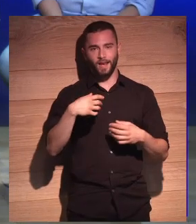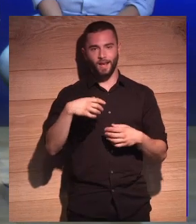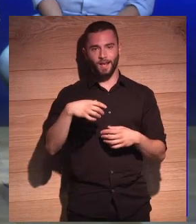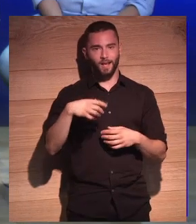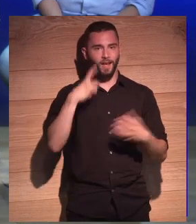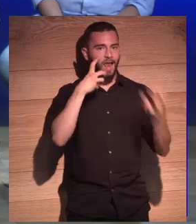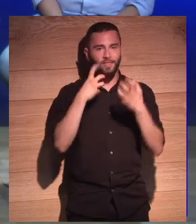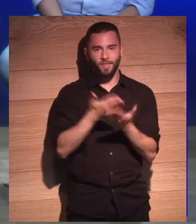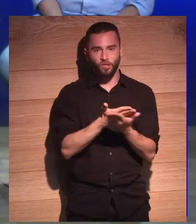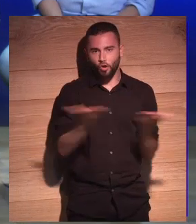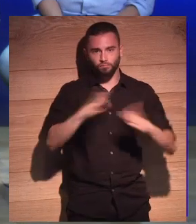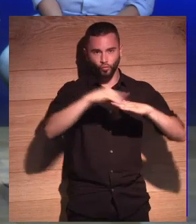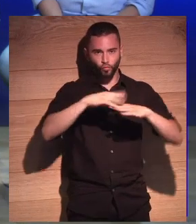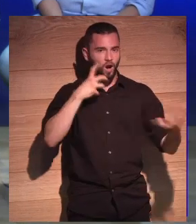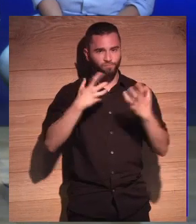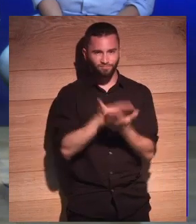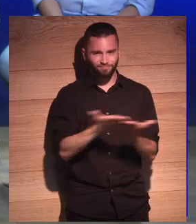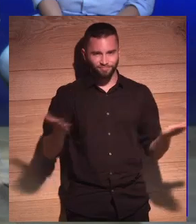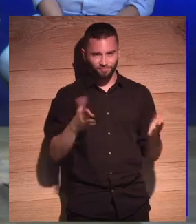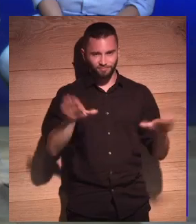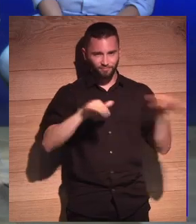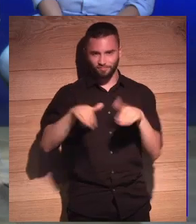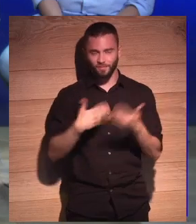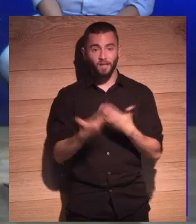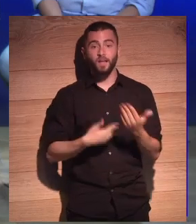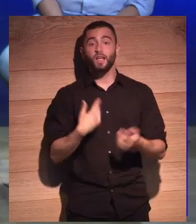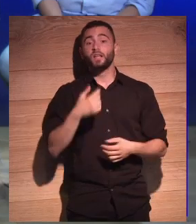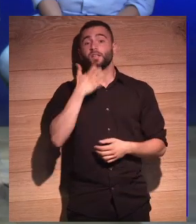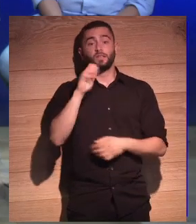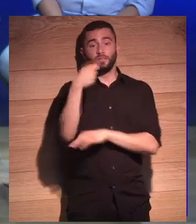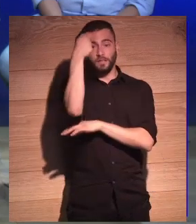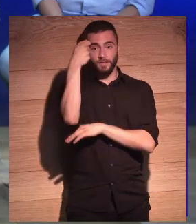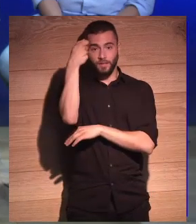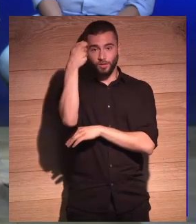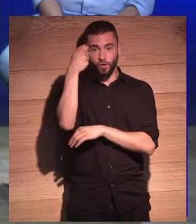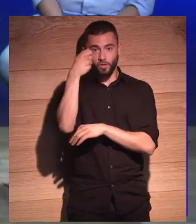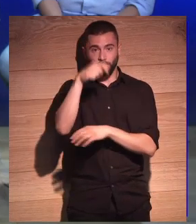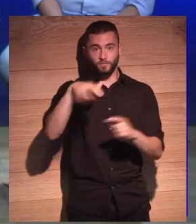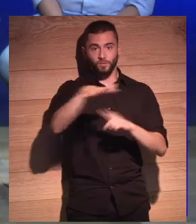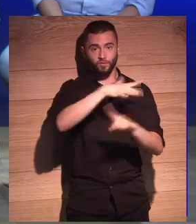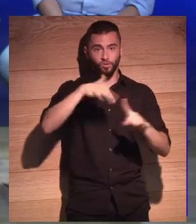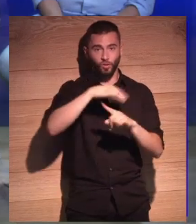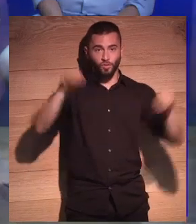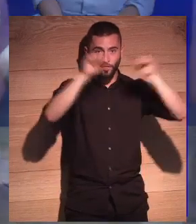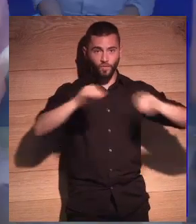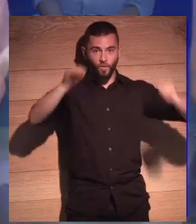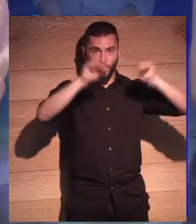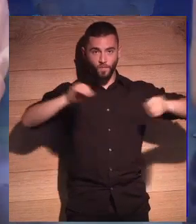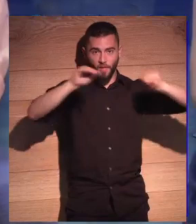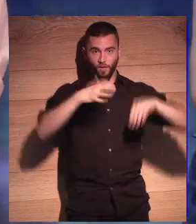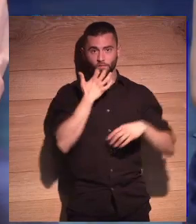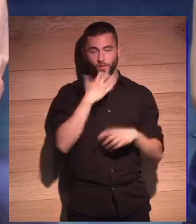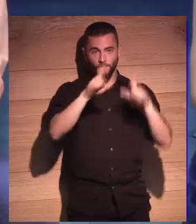de cualquier tipo de usuario. Y en este caso, pues bueno, tenemos también casos de éxito en el entorno de formación que quizás te encuentras con